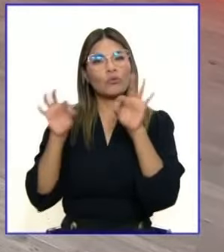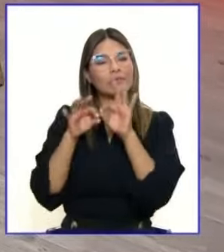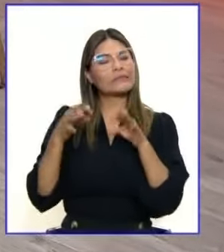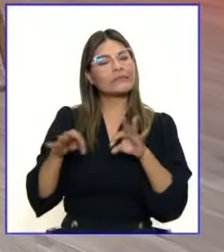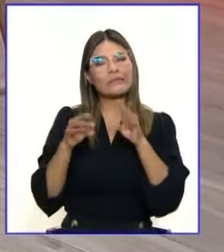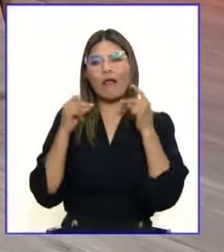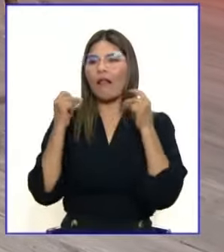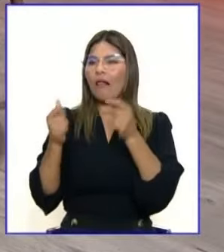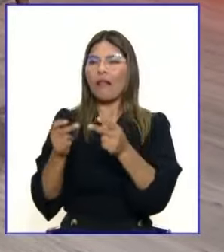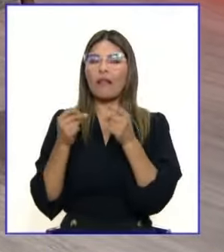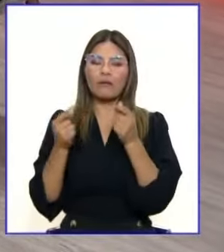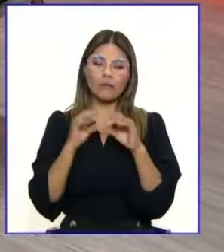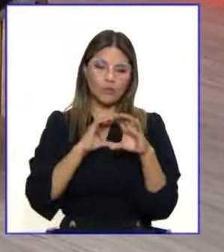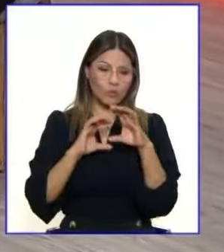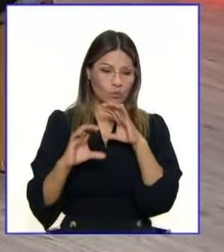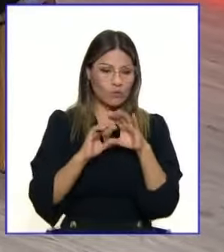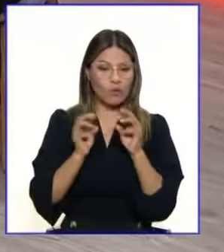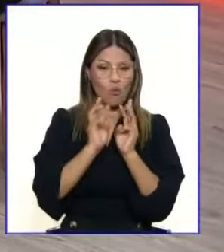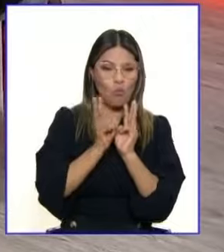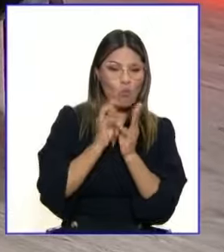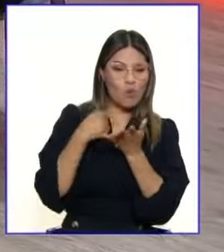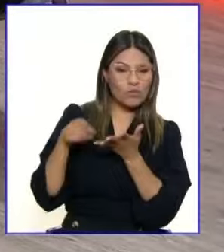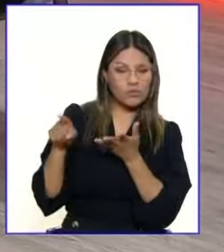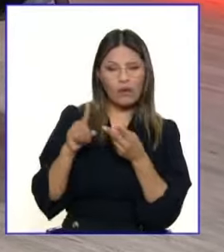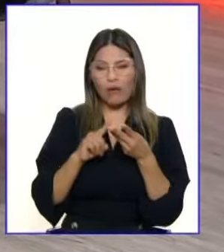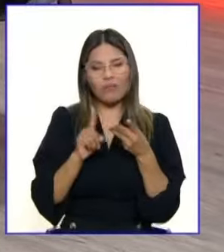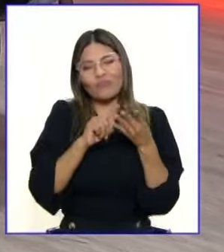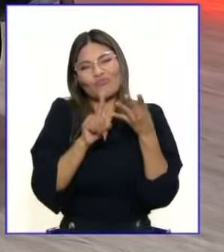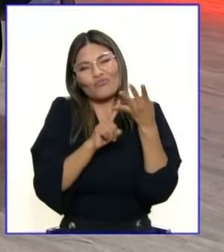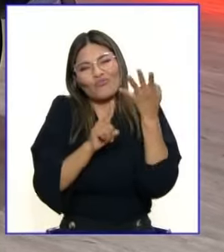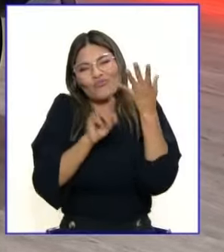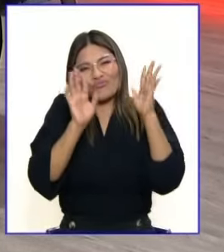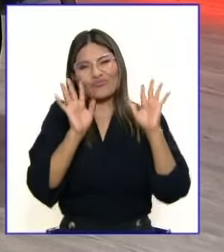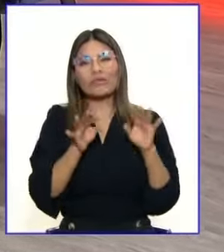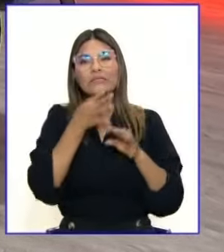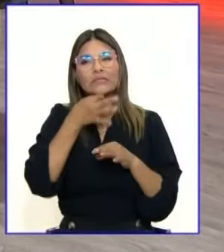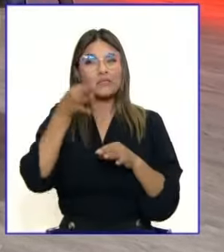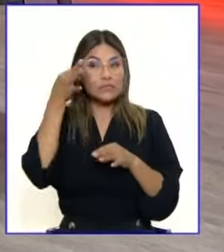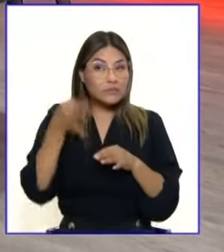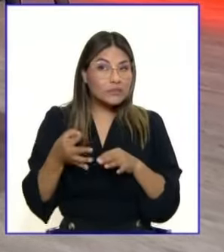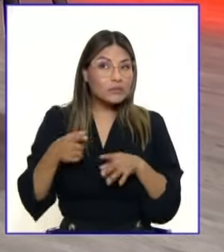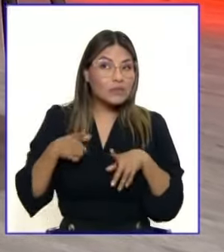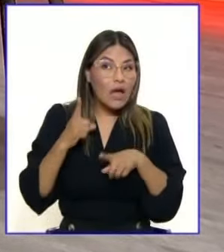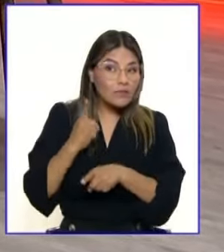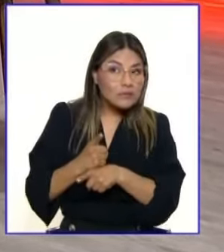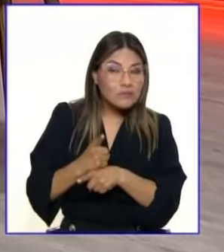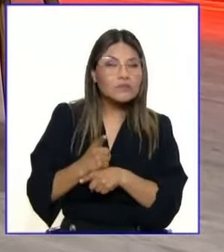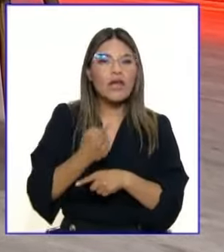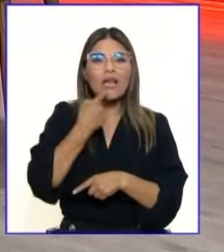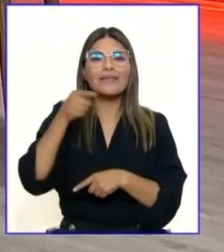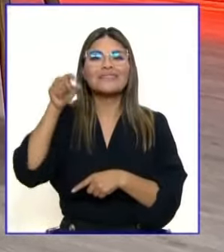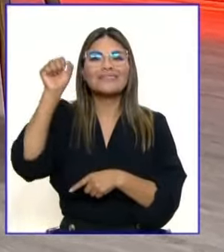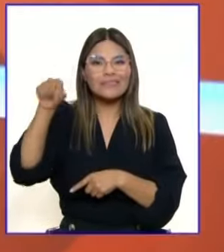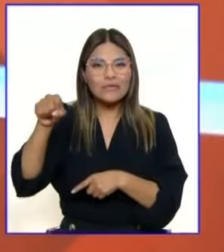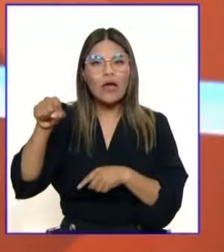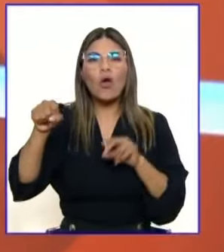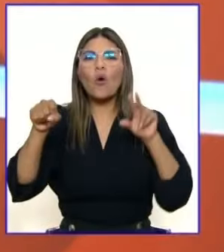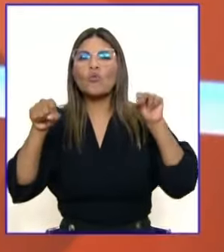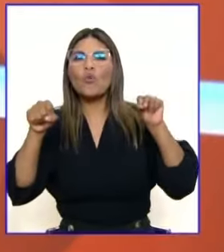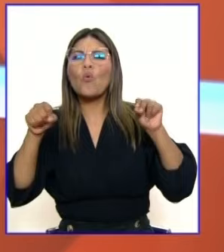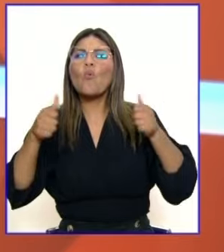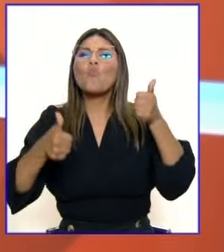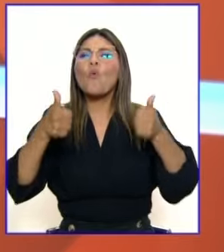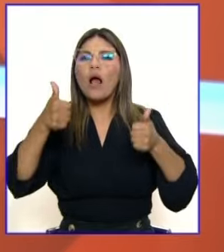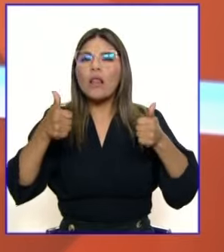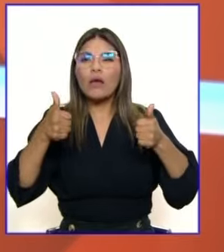muy rápidas como WhatsApp o otras aplicaciones, realmente confirme ese mensaje, que es positivo o negativo,